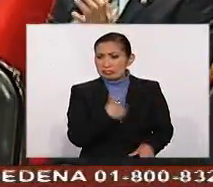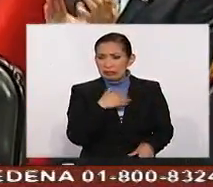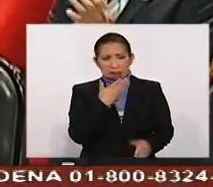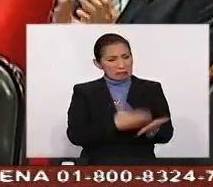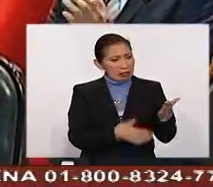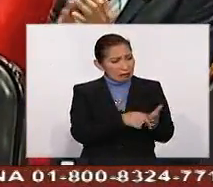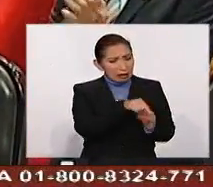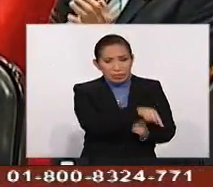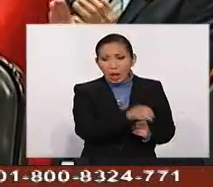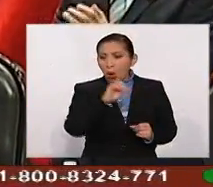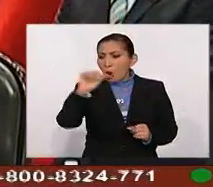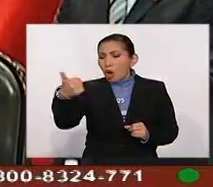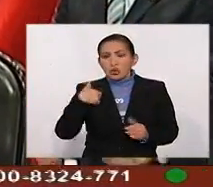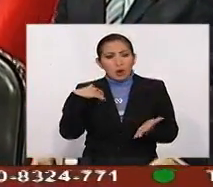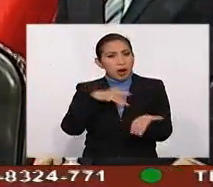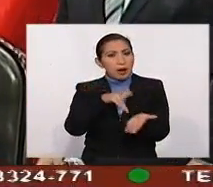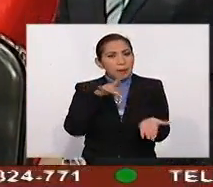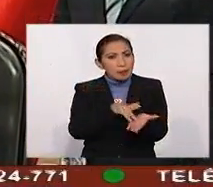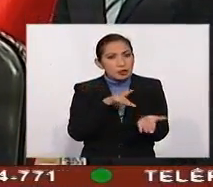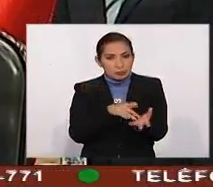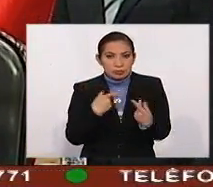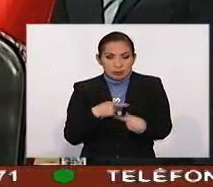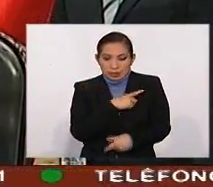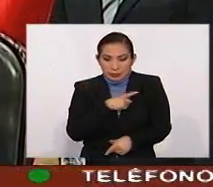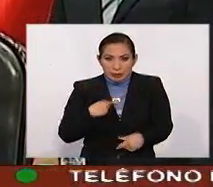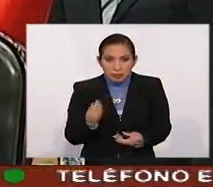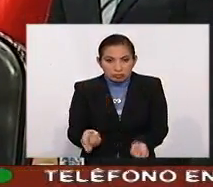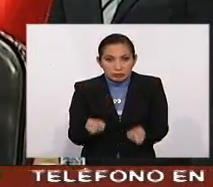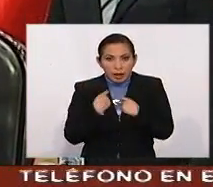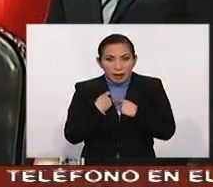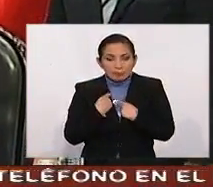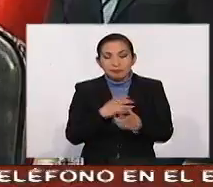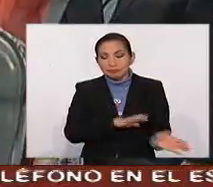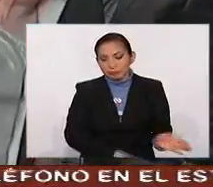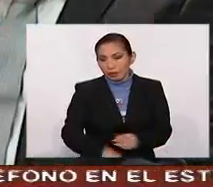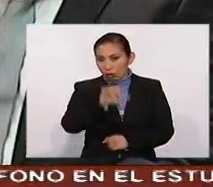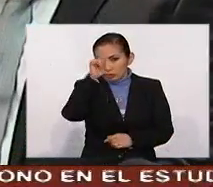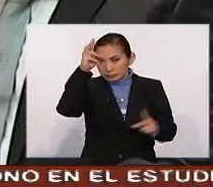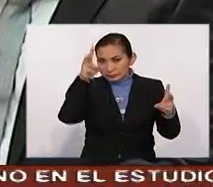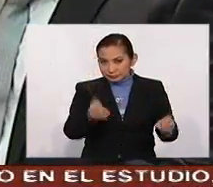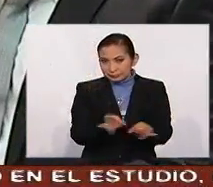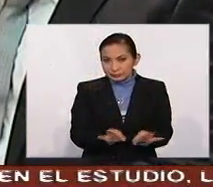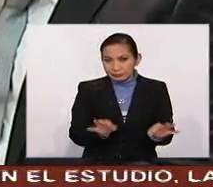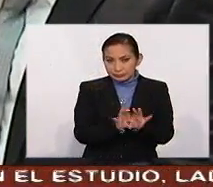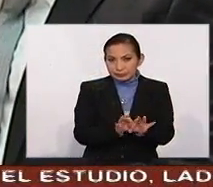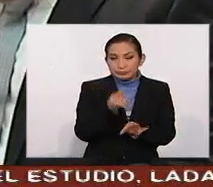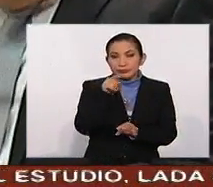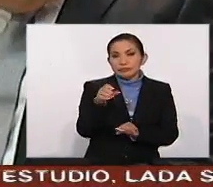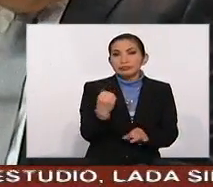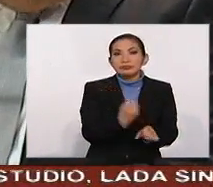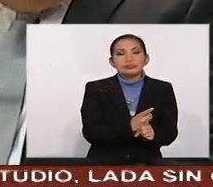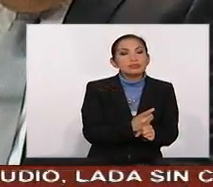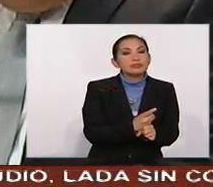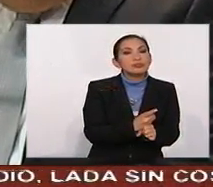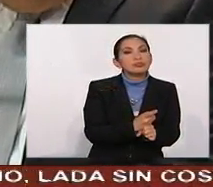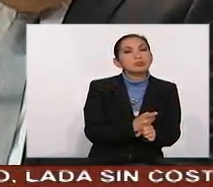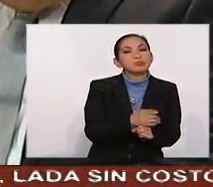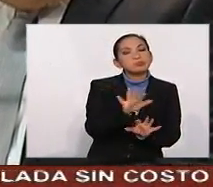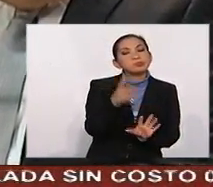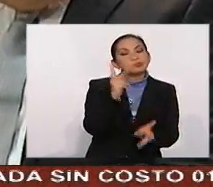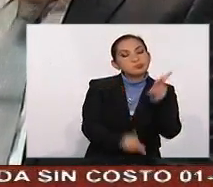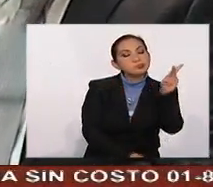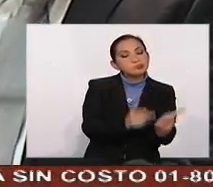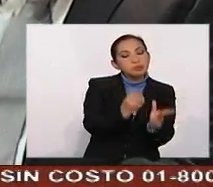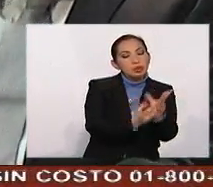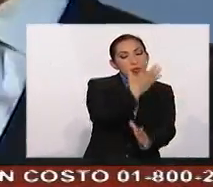otro tipo de prestaciones que como ciudadanos tenemos que buscar. Otro tema muy importante va a ser la oportunidad de discutir